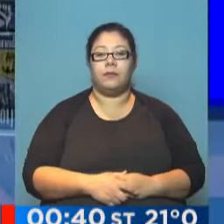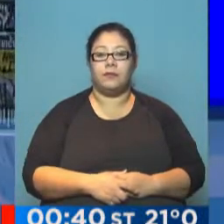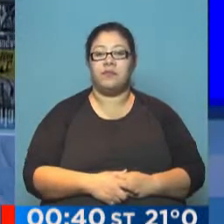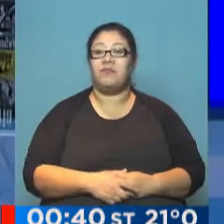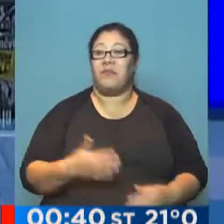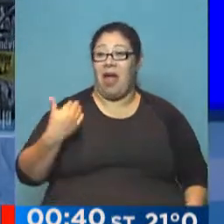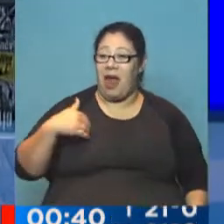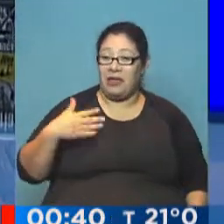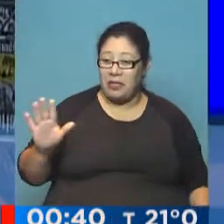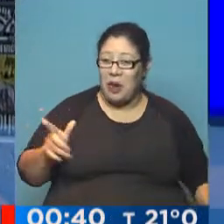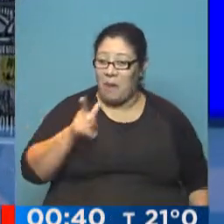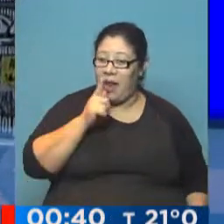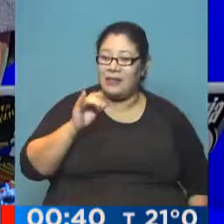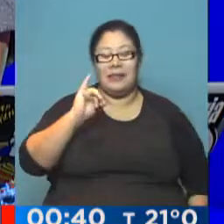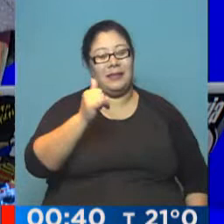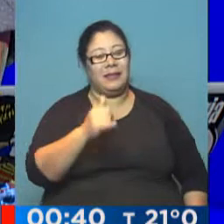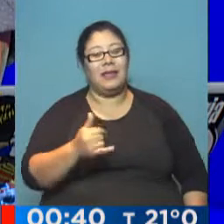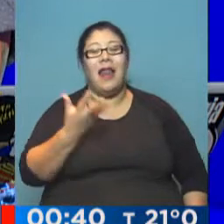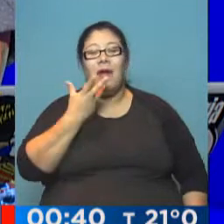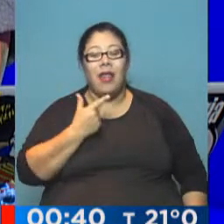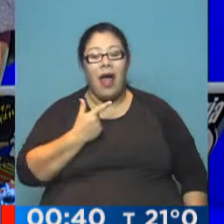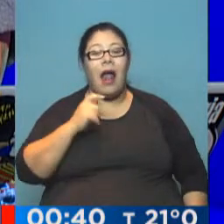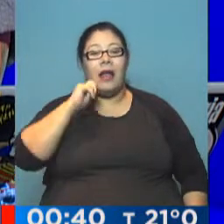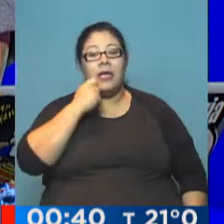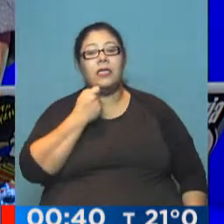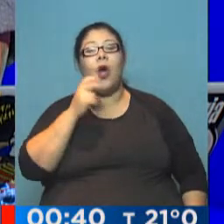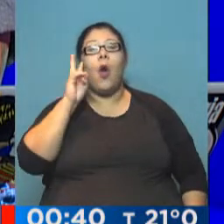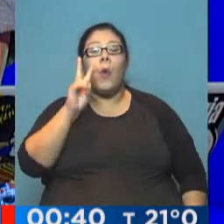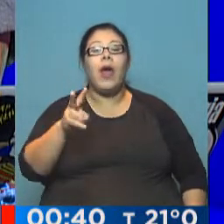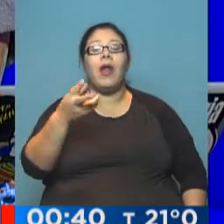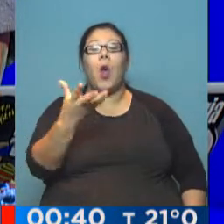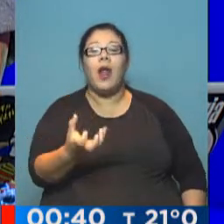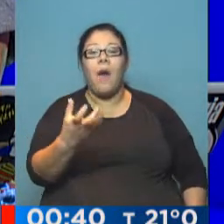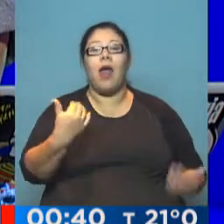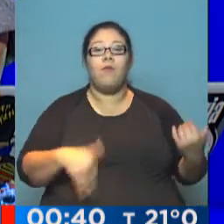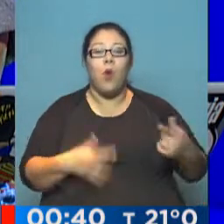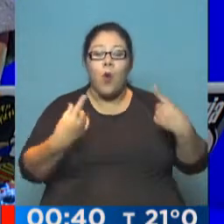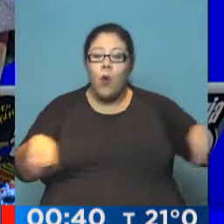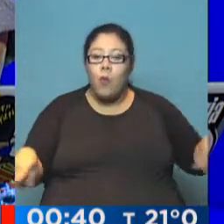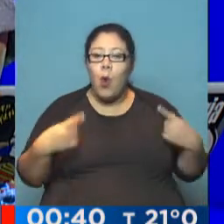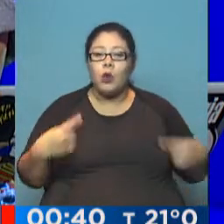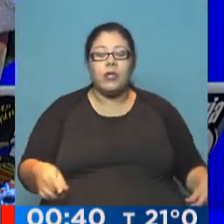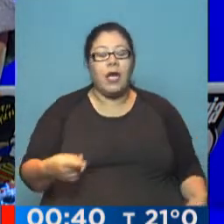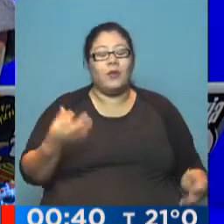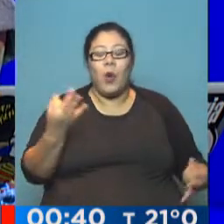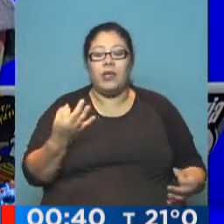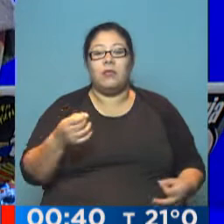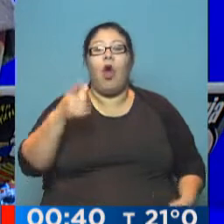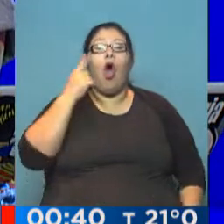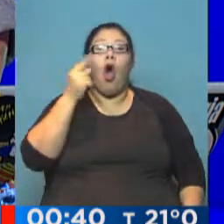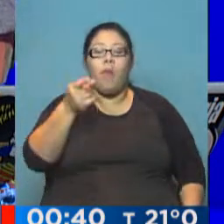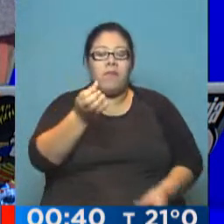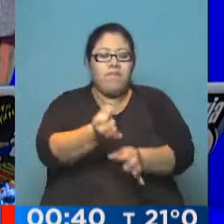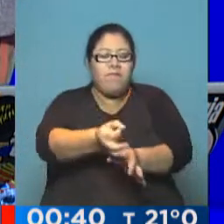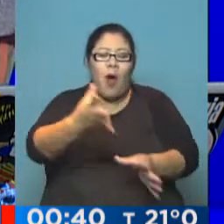Argentina, ¿no? Sí, la verdad es muy lindo. Verlo trabajar a Marky, la verdad que me sorprendió. Muy, muy profesional. O sea, vino, grabó las